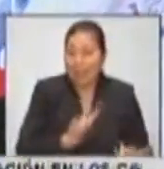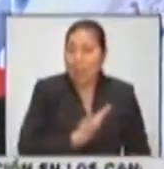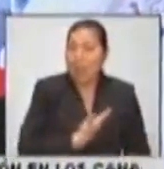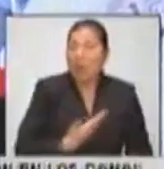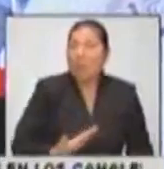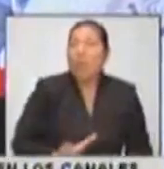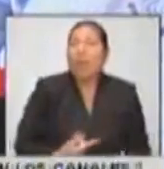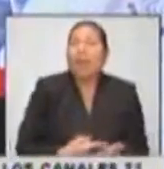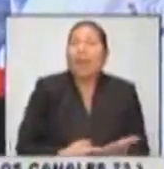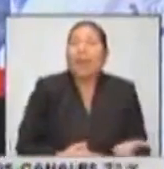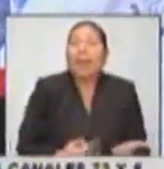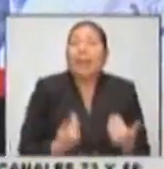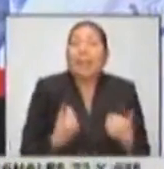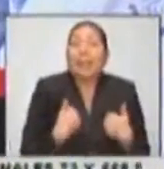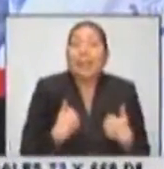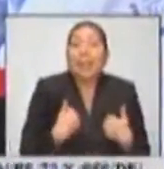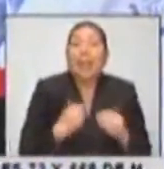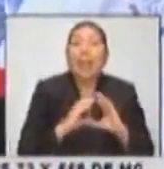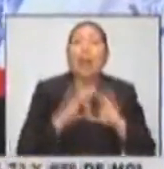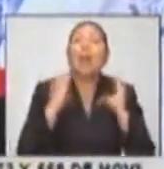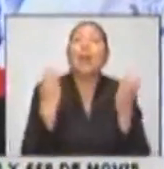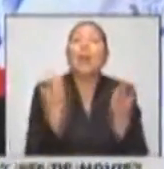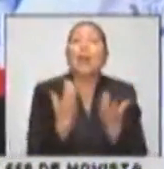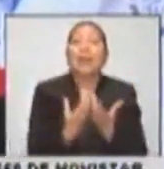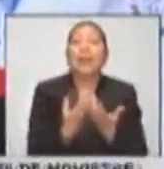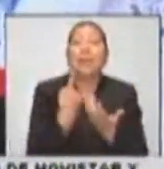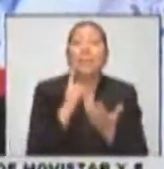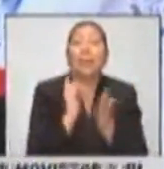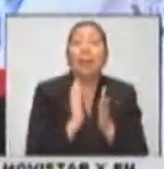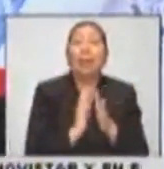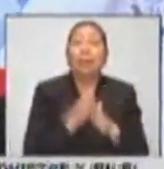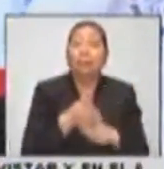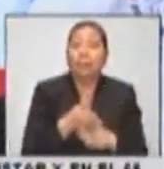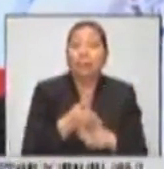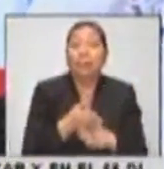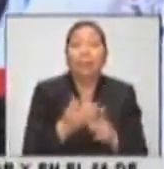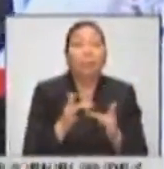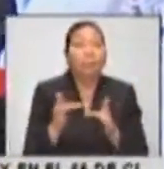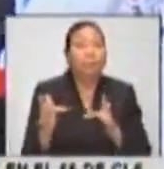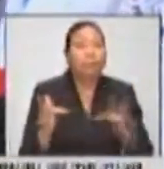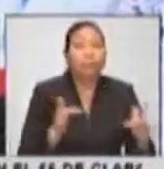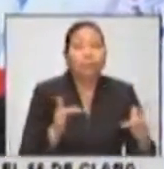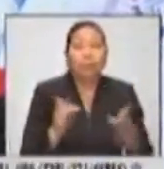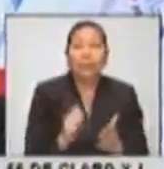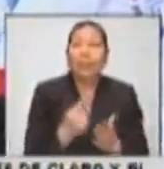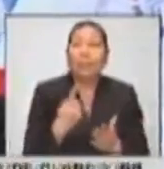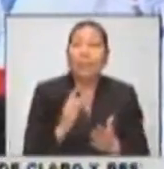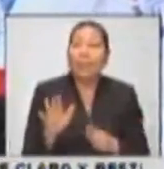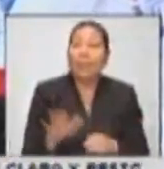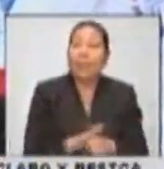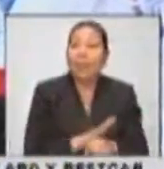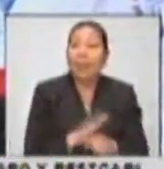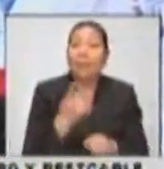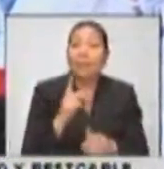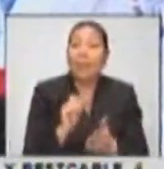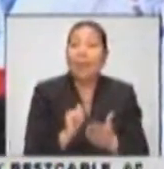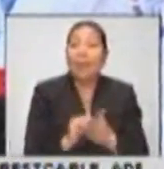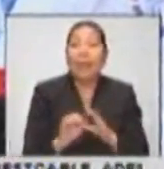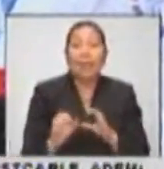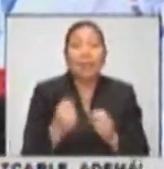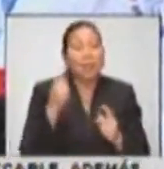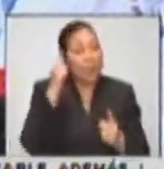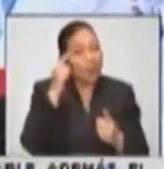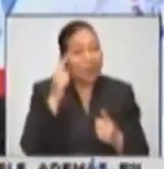qué medidas debía tomar el Congreso a efecto de ir, digamos, despejando el camino, allanando el camino para lograr